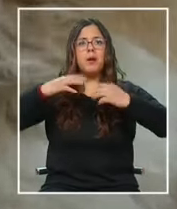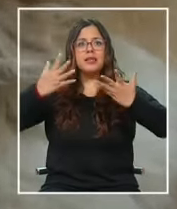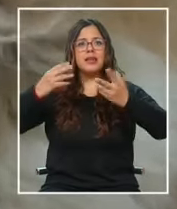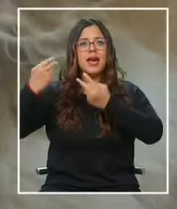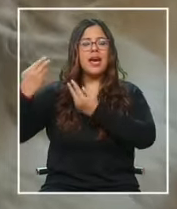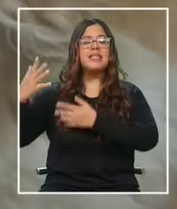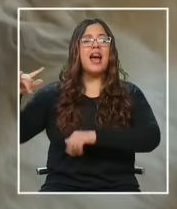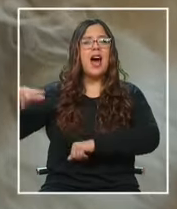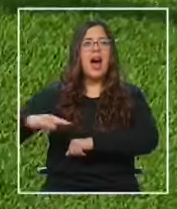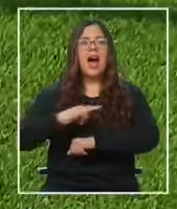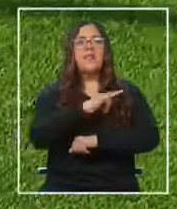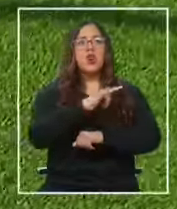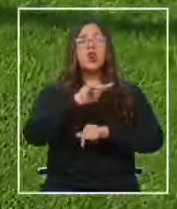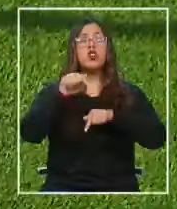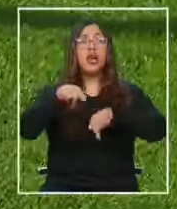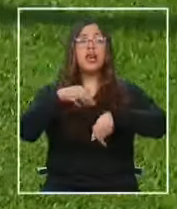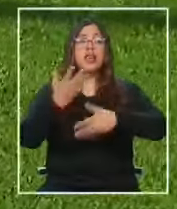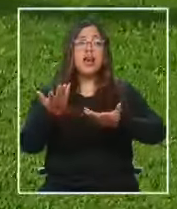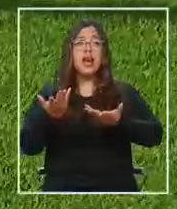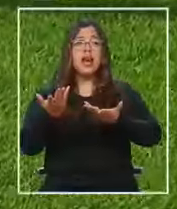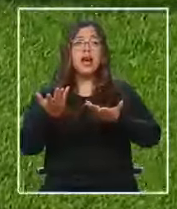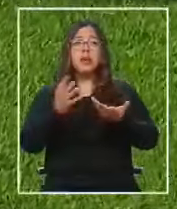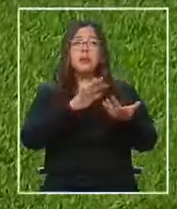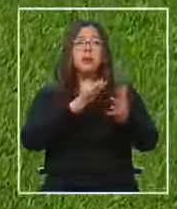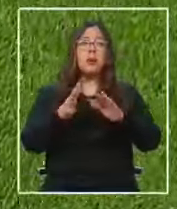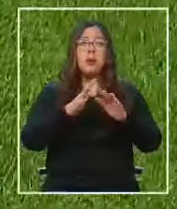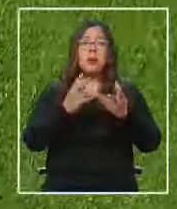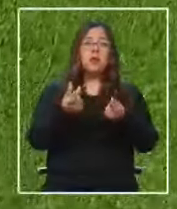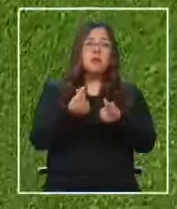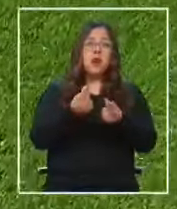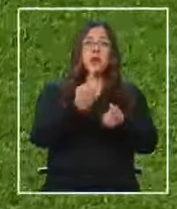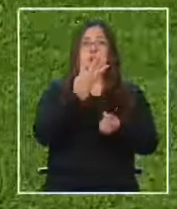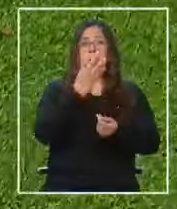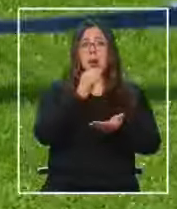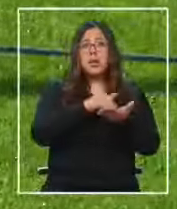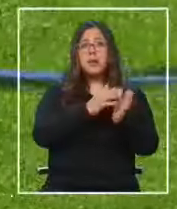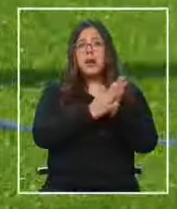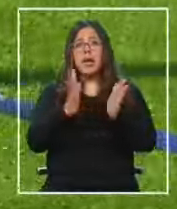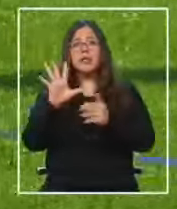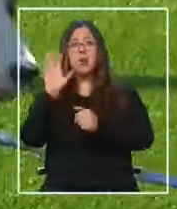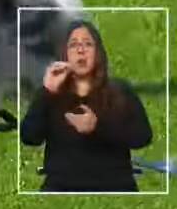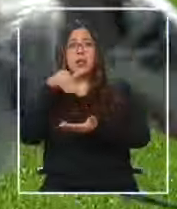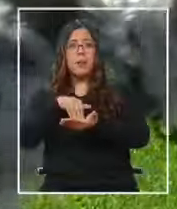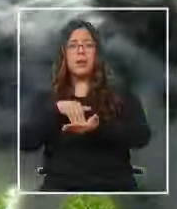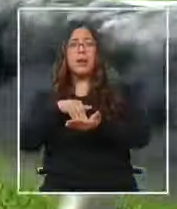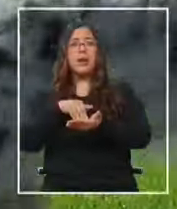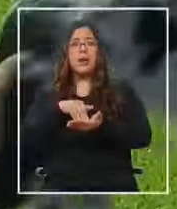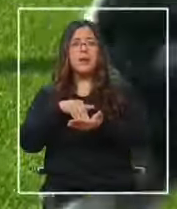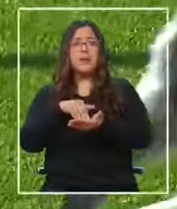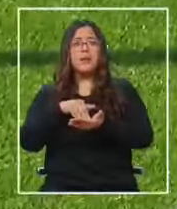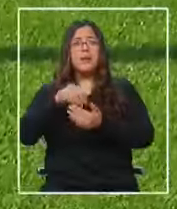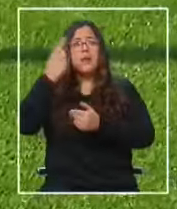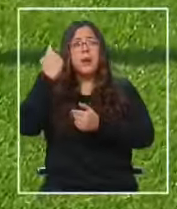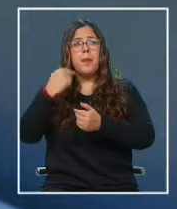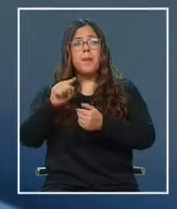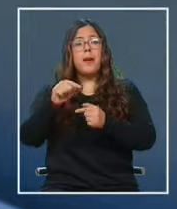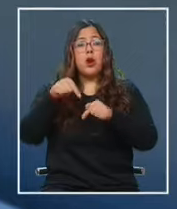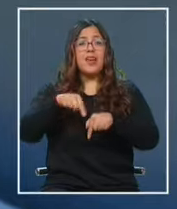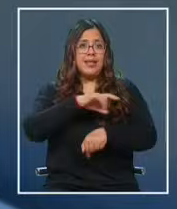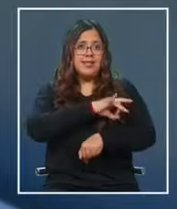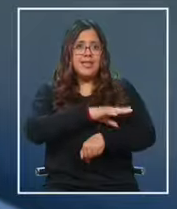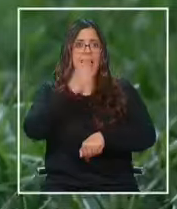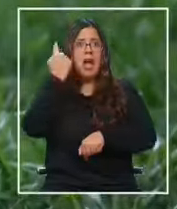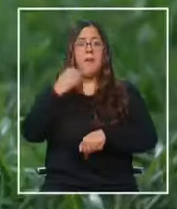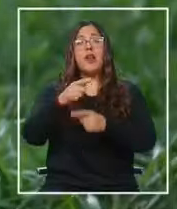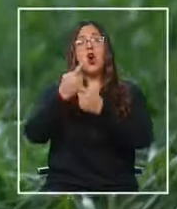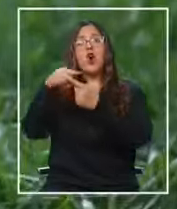promedio para traslados de vuelos nacionales en cabina tiene un costo de entre 40.000 y 50.000 pesos, mientras que los internacionales alcanzan